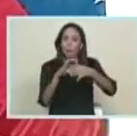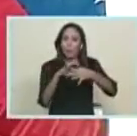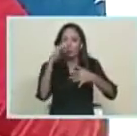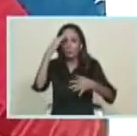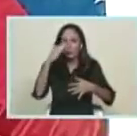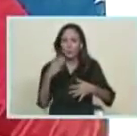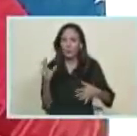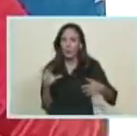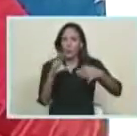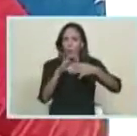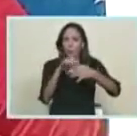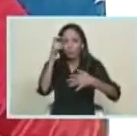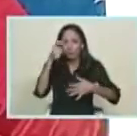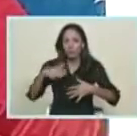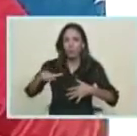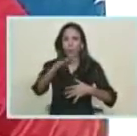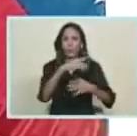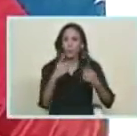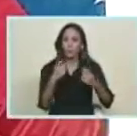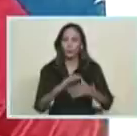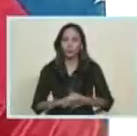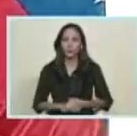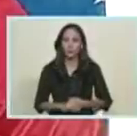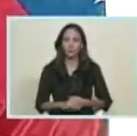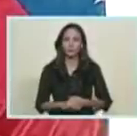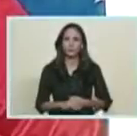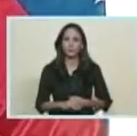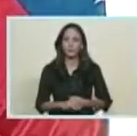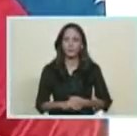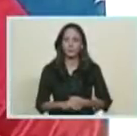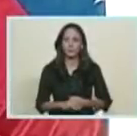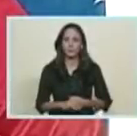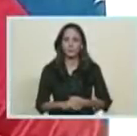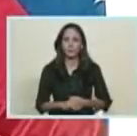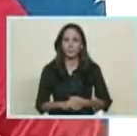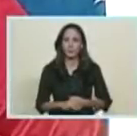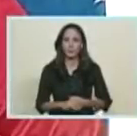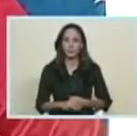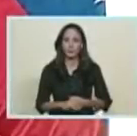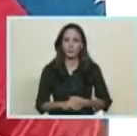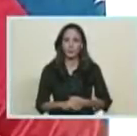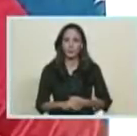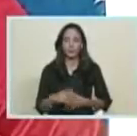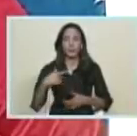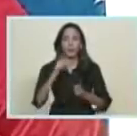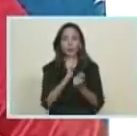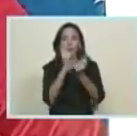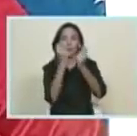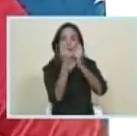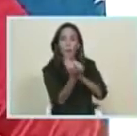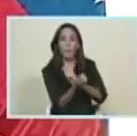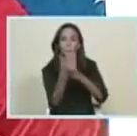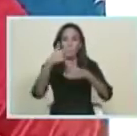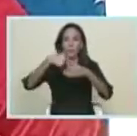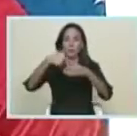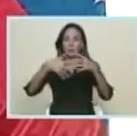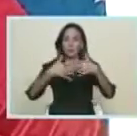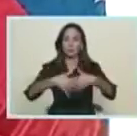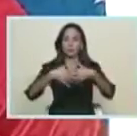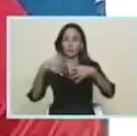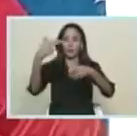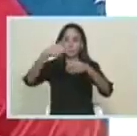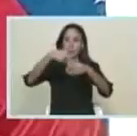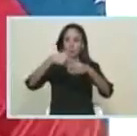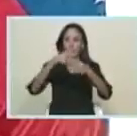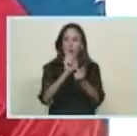Cívico-Militar para esta gran tarea histórica de convertir a PDVSA en